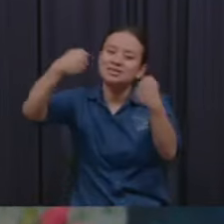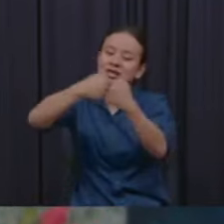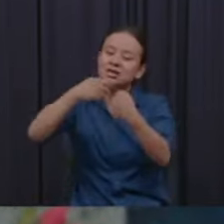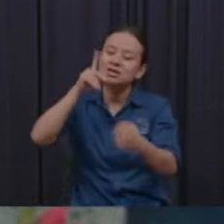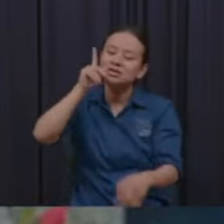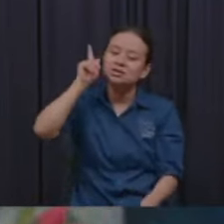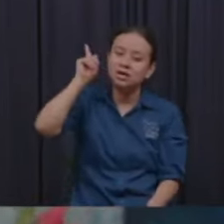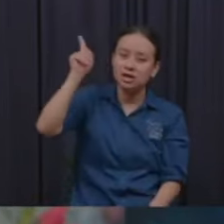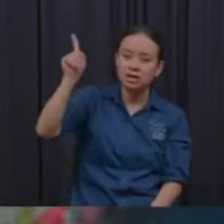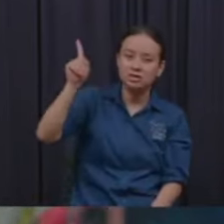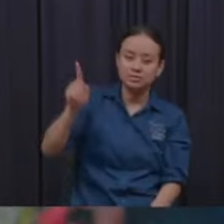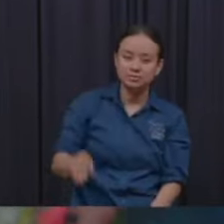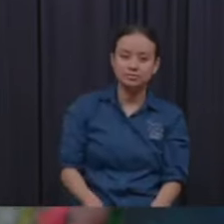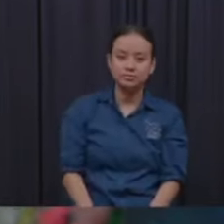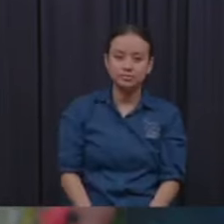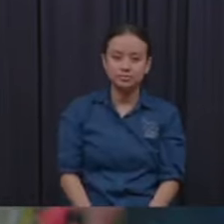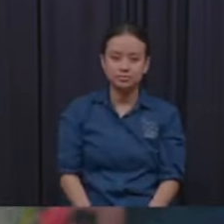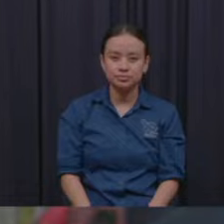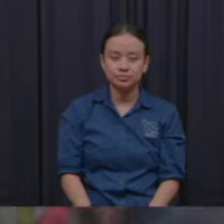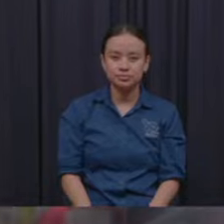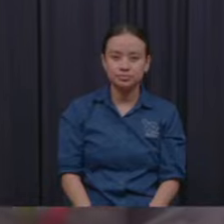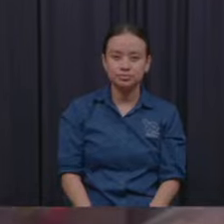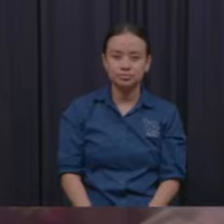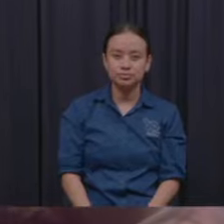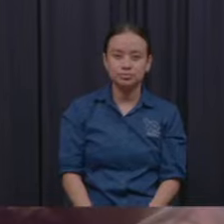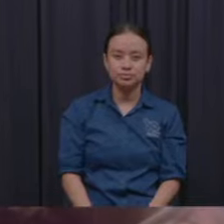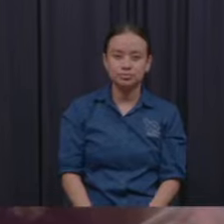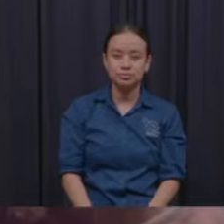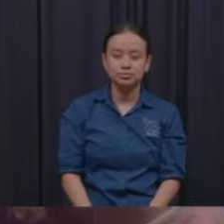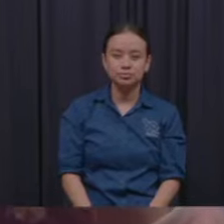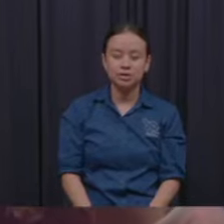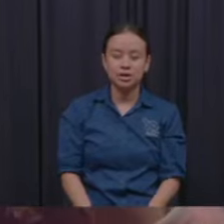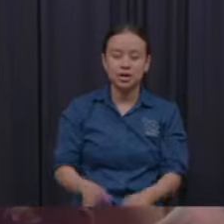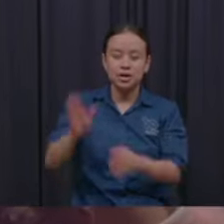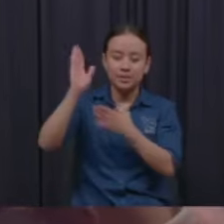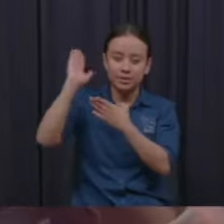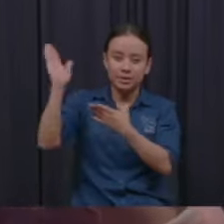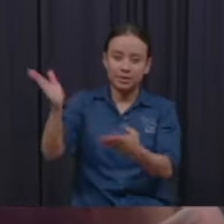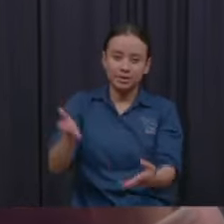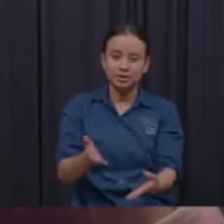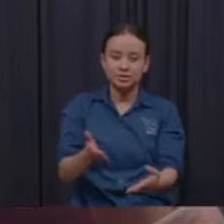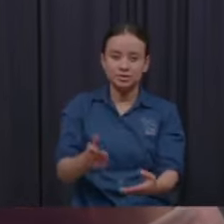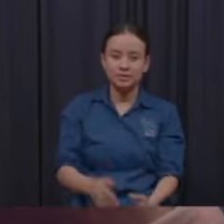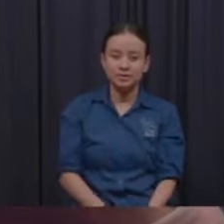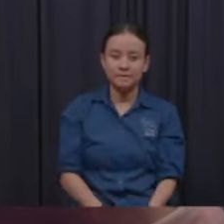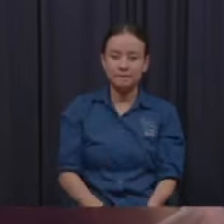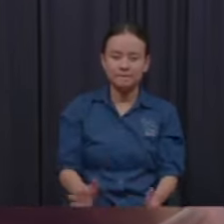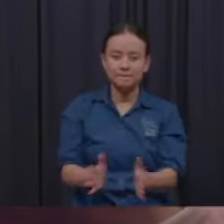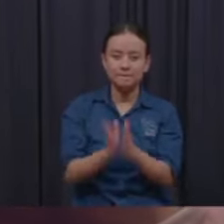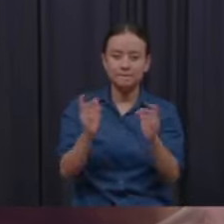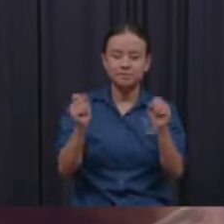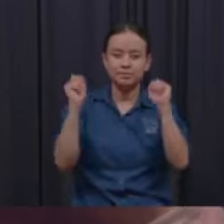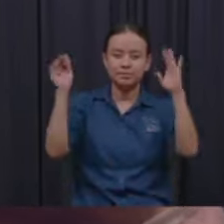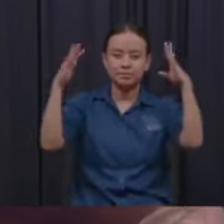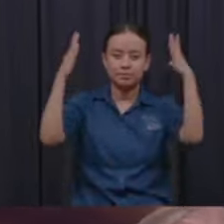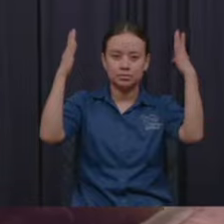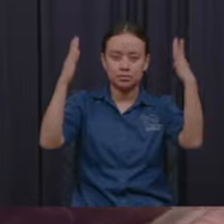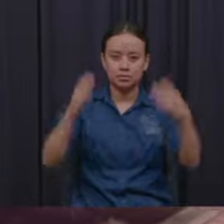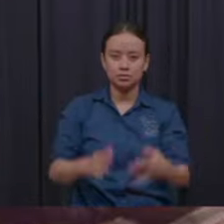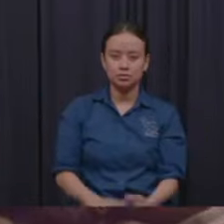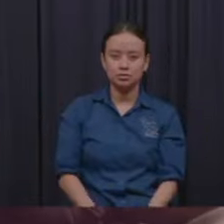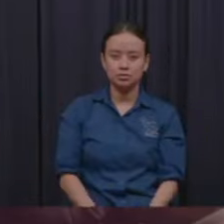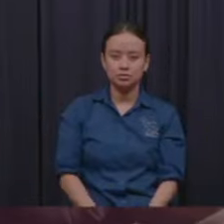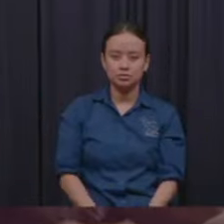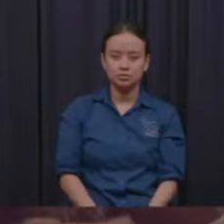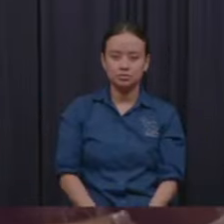Aquí creo que viene otra jovencita, otra hermana, bienvenida, aleluya, gloria a Dios.